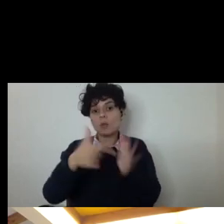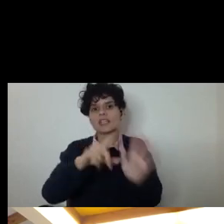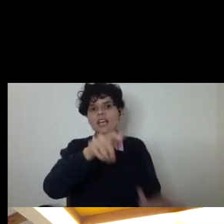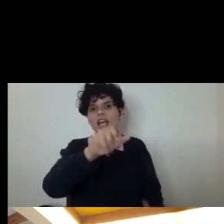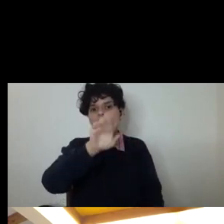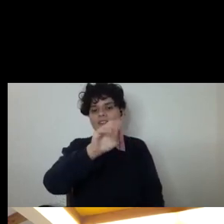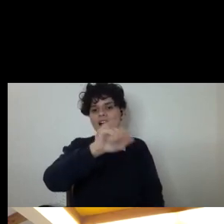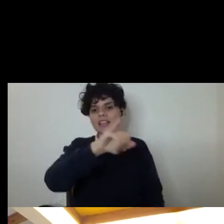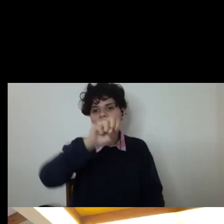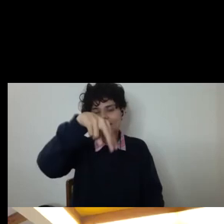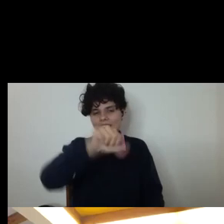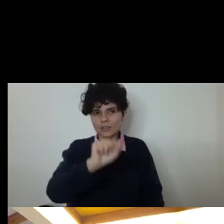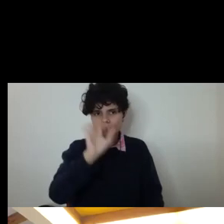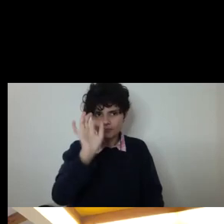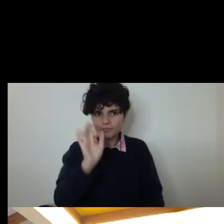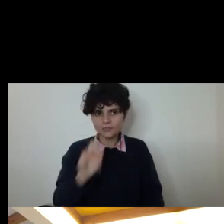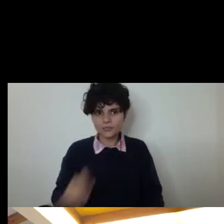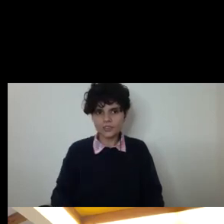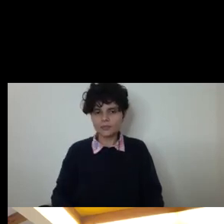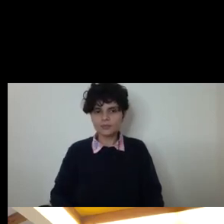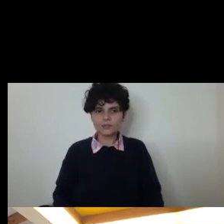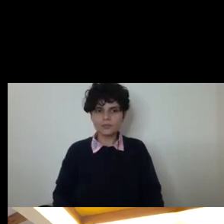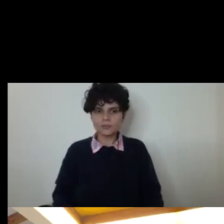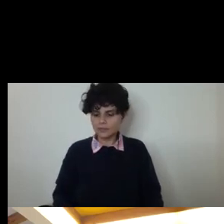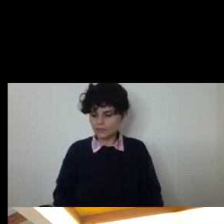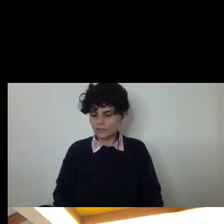espero que esto funcione.